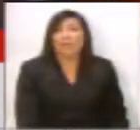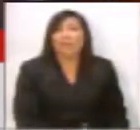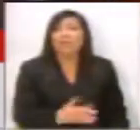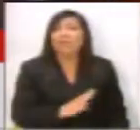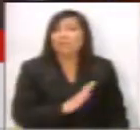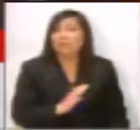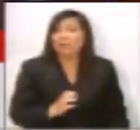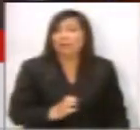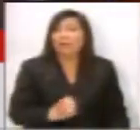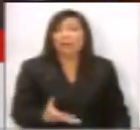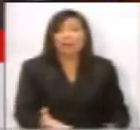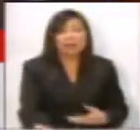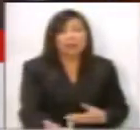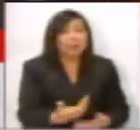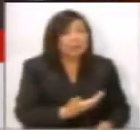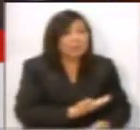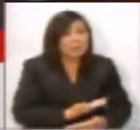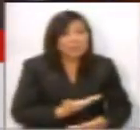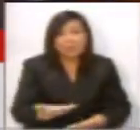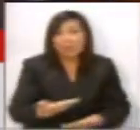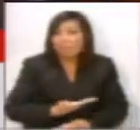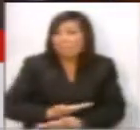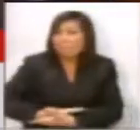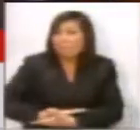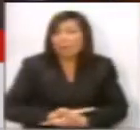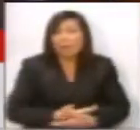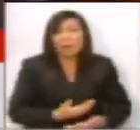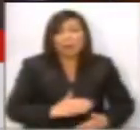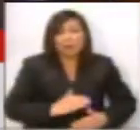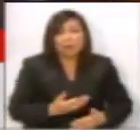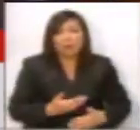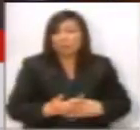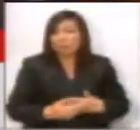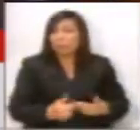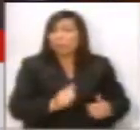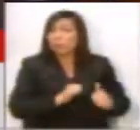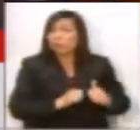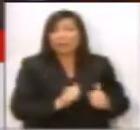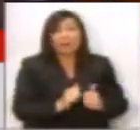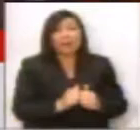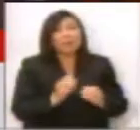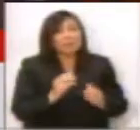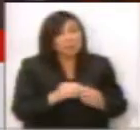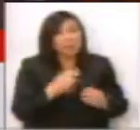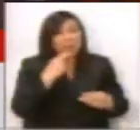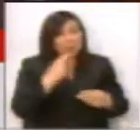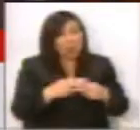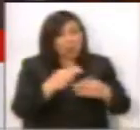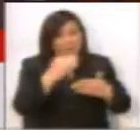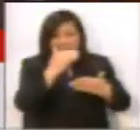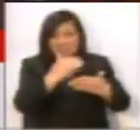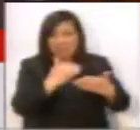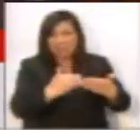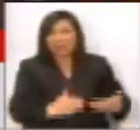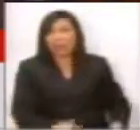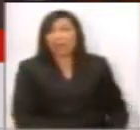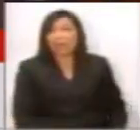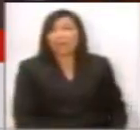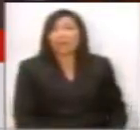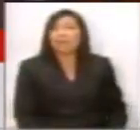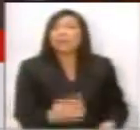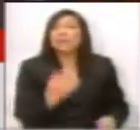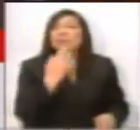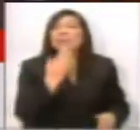el Estado el que tiene que recoger a esos niños con madres en estado vulnerable y que se les va a registrar y que se les va